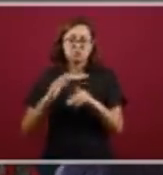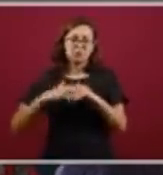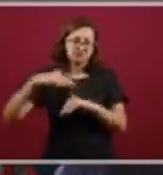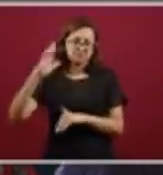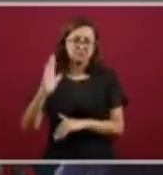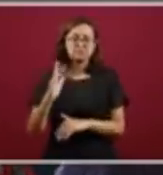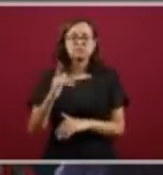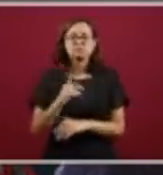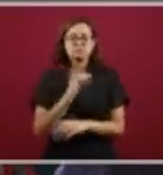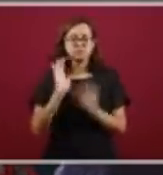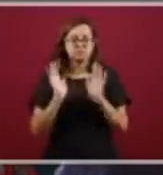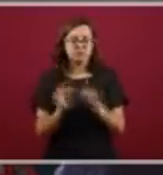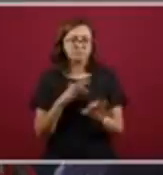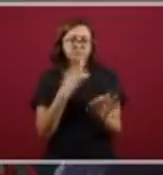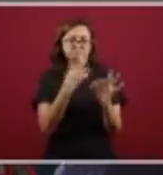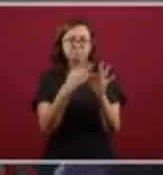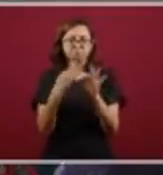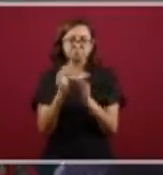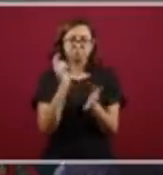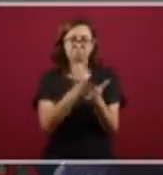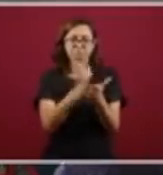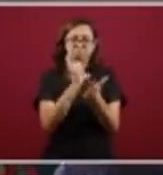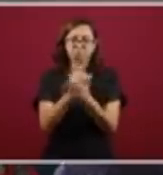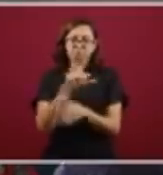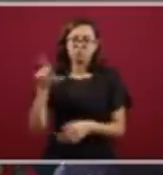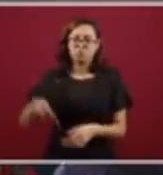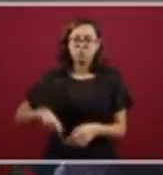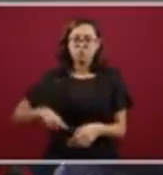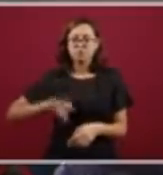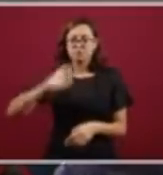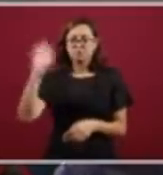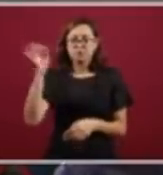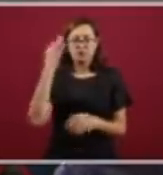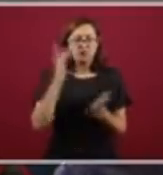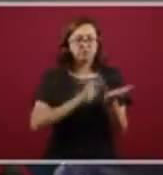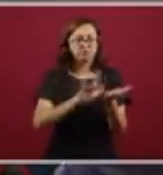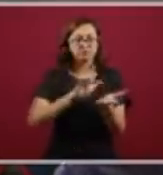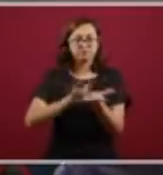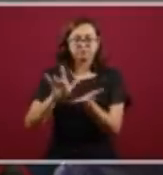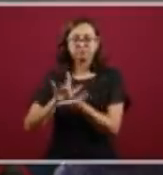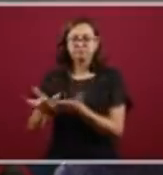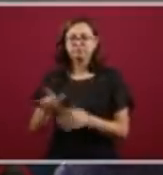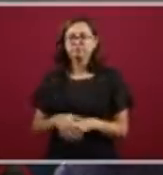recibiendo su pensión por parte del Gobierno de México. De estos,